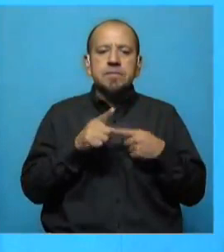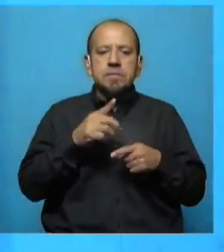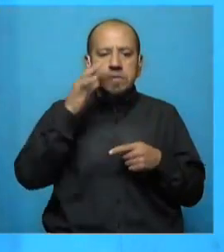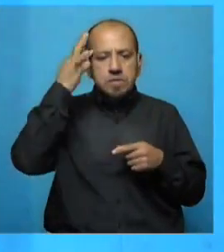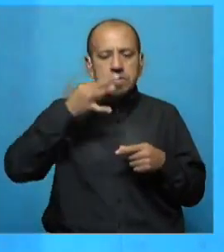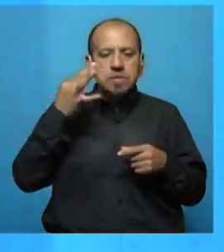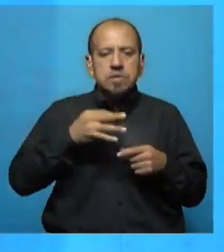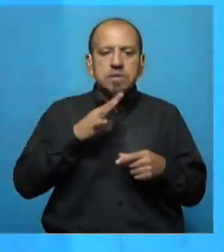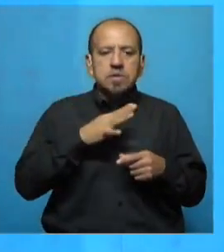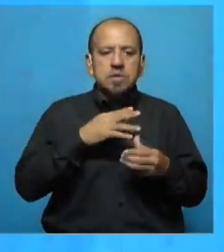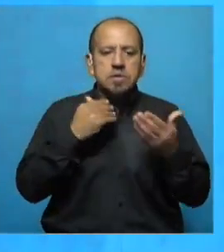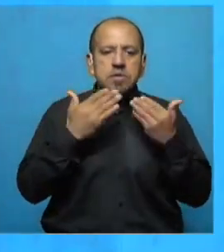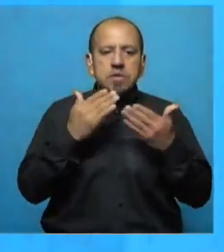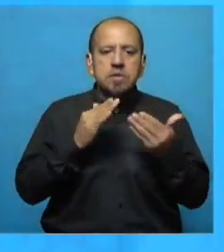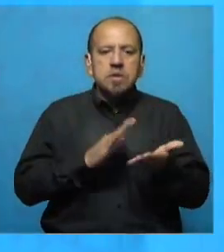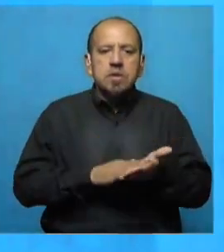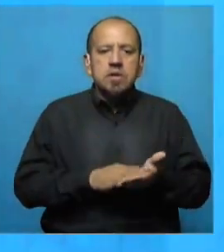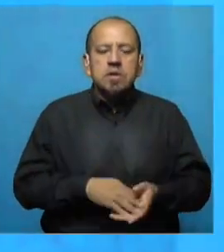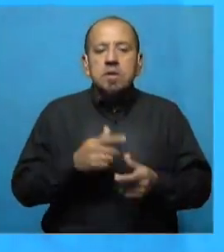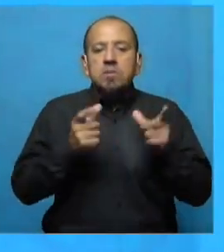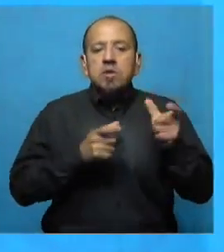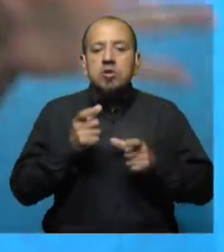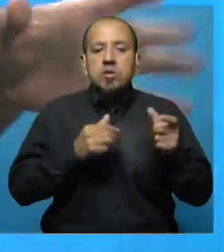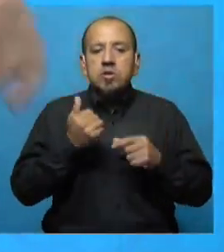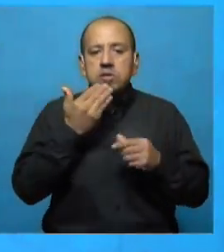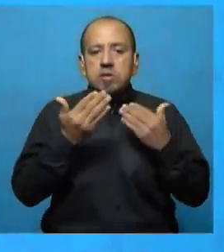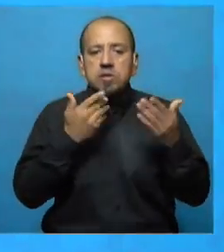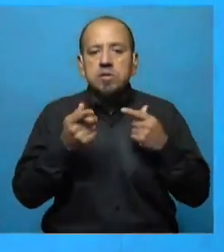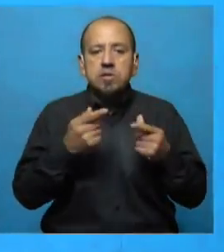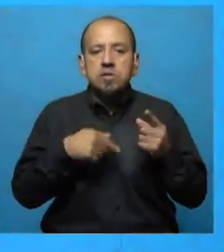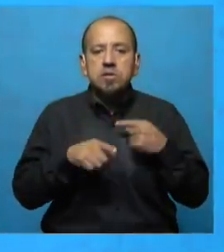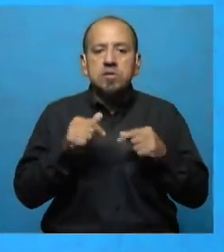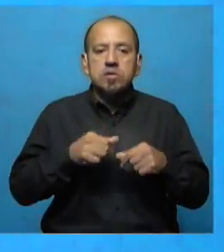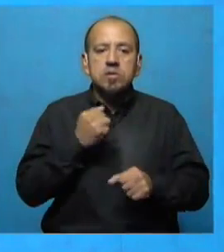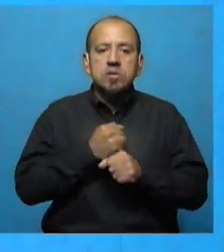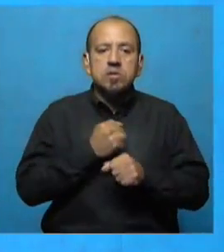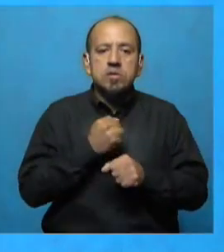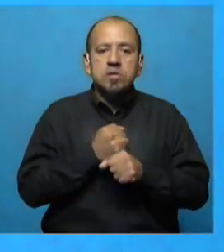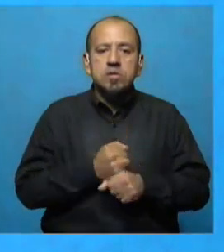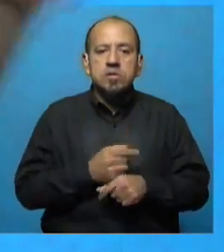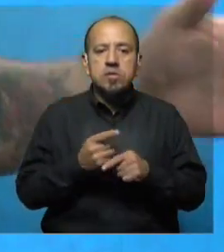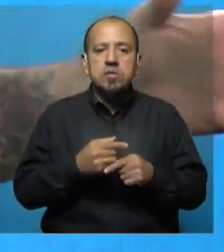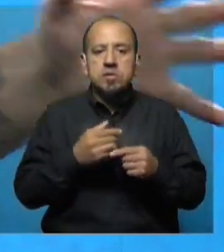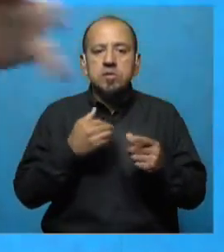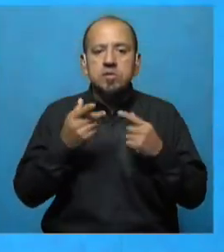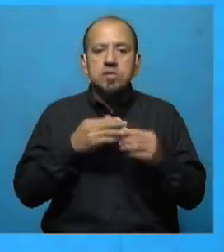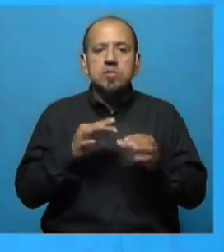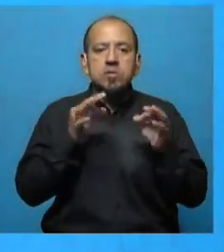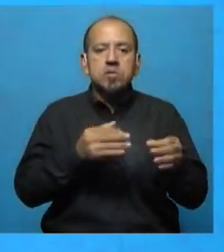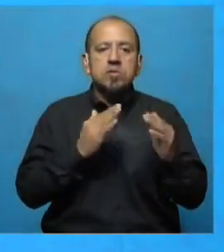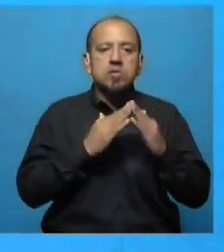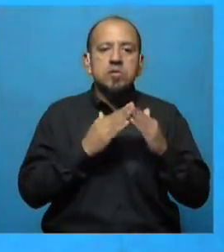realidad descubrimos que tenemos que hablar de lo que la gente está hablando de lo que sale a la parada del Ómnibus de lo que hablaste en el trabajo de lo que comentaste Cuando llegaste a tu casa